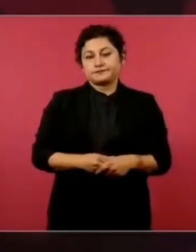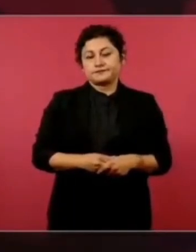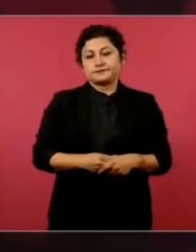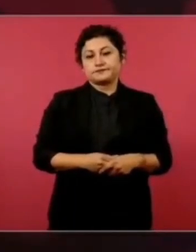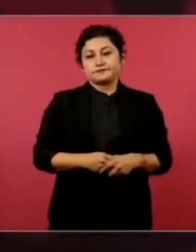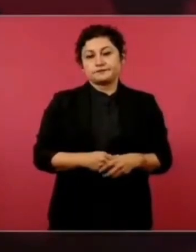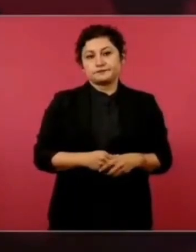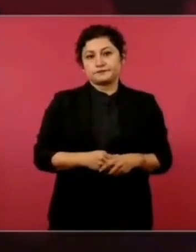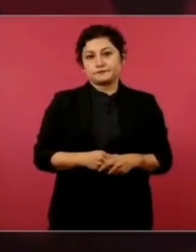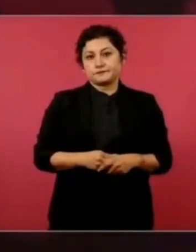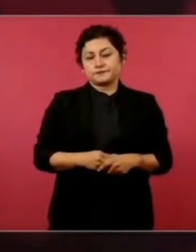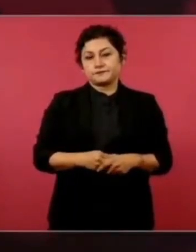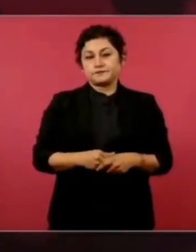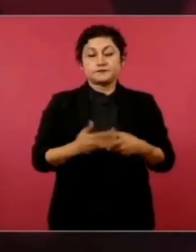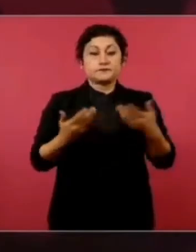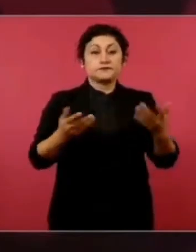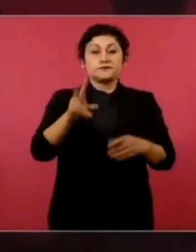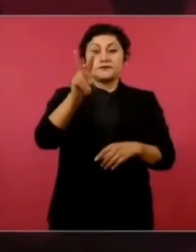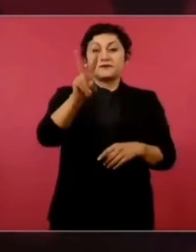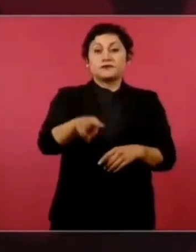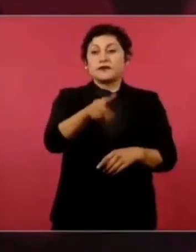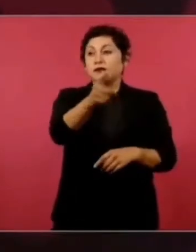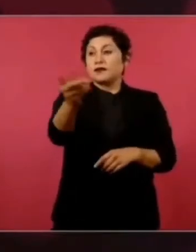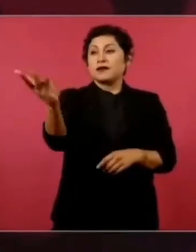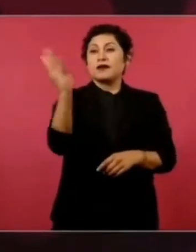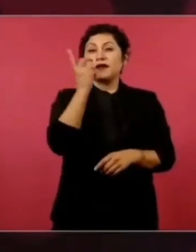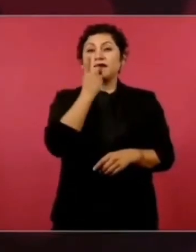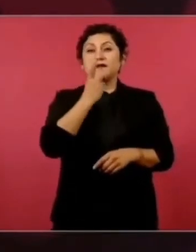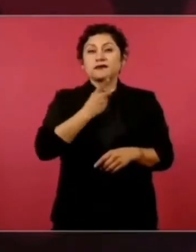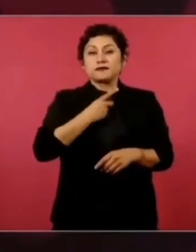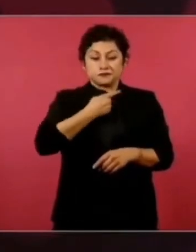pues venganza ni nada. O sea,